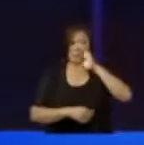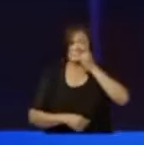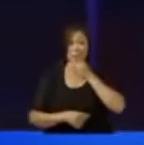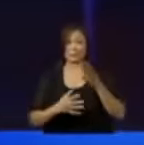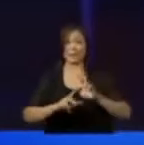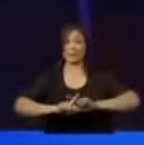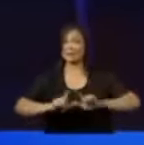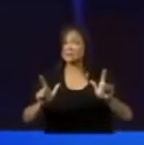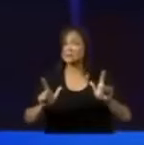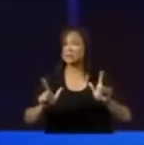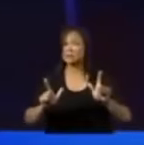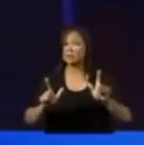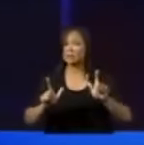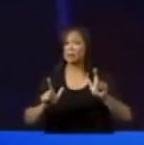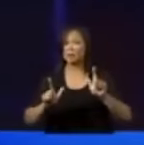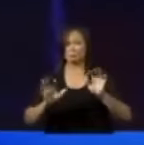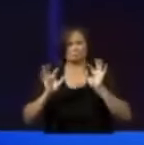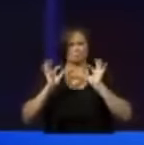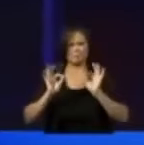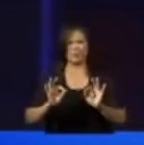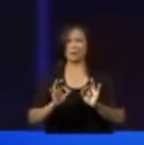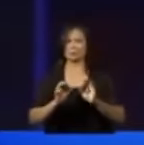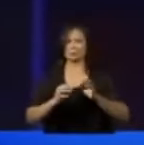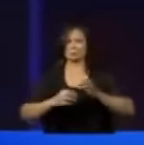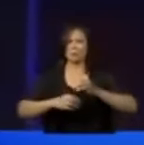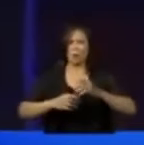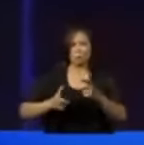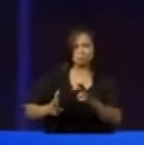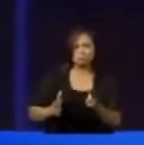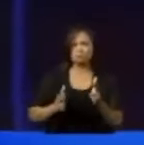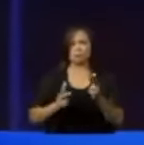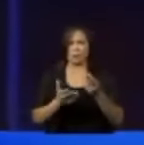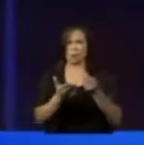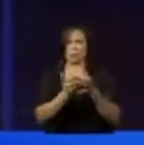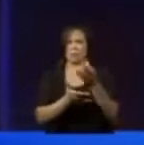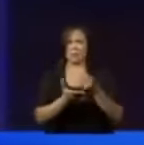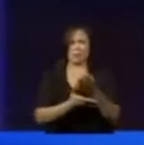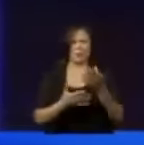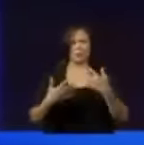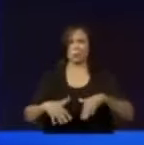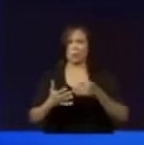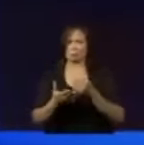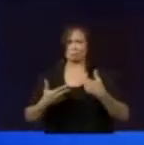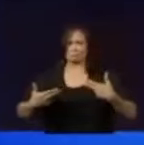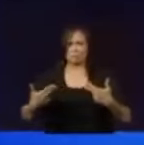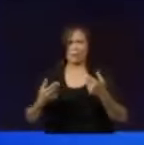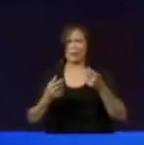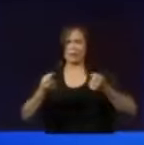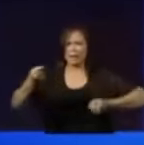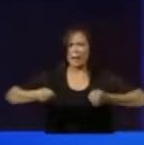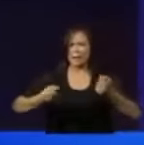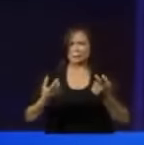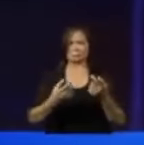Dominicana están preparadas, están bien equipadas. Hemos comprado equipos como nunca antes